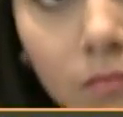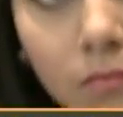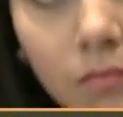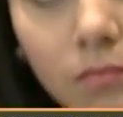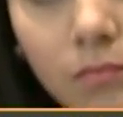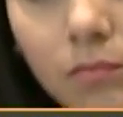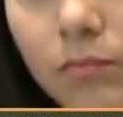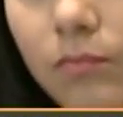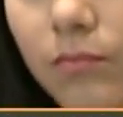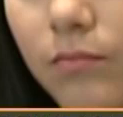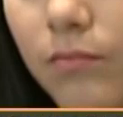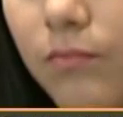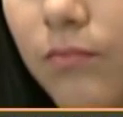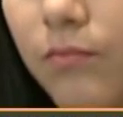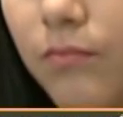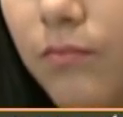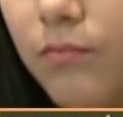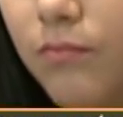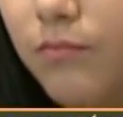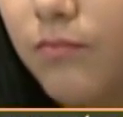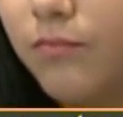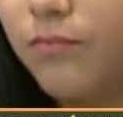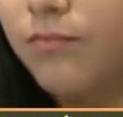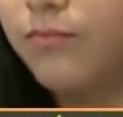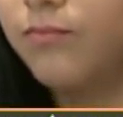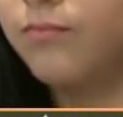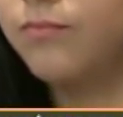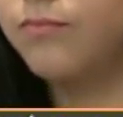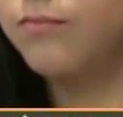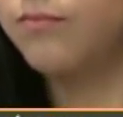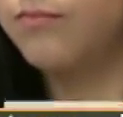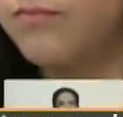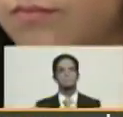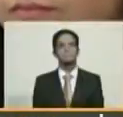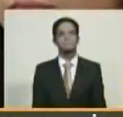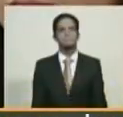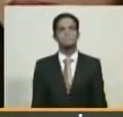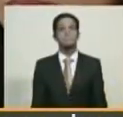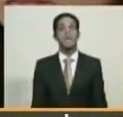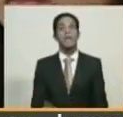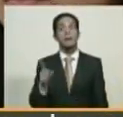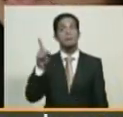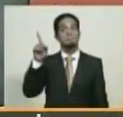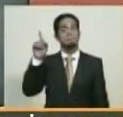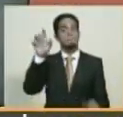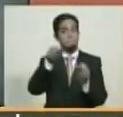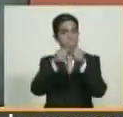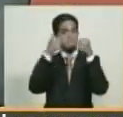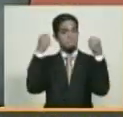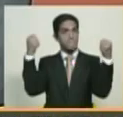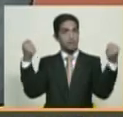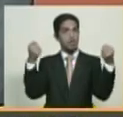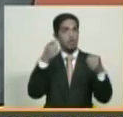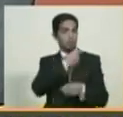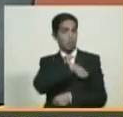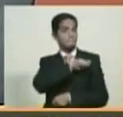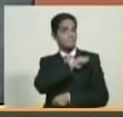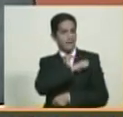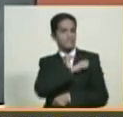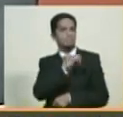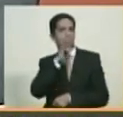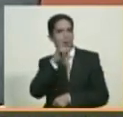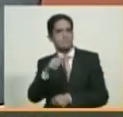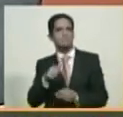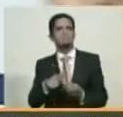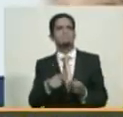las puertas de entrada de los venezolanos en Brasil. La República de Perú. El abuso es la paga diaria